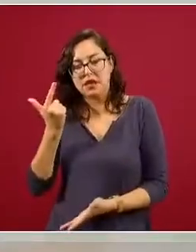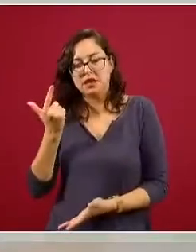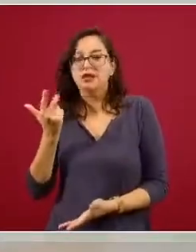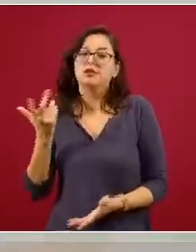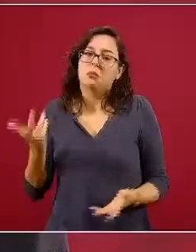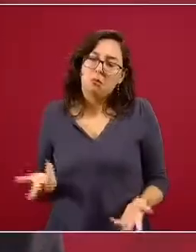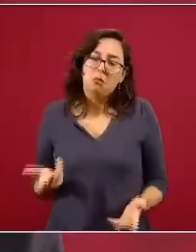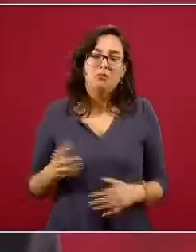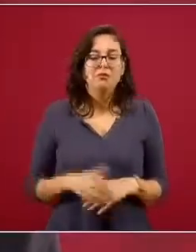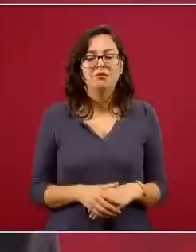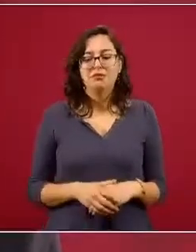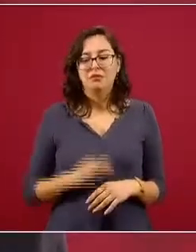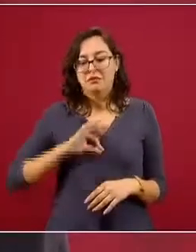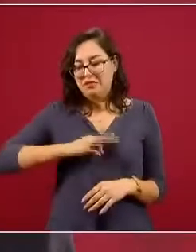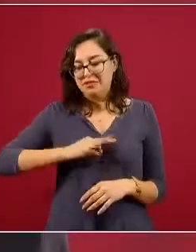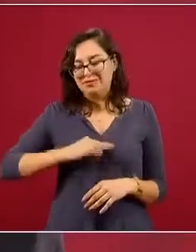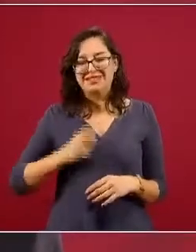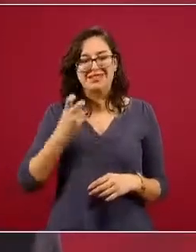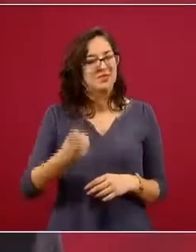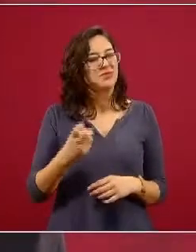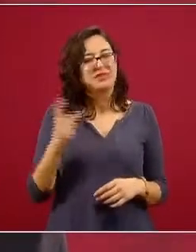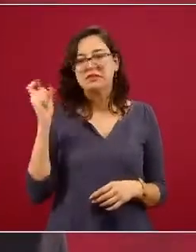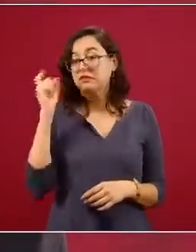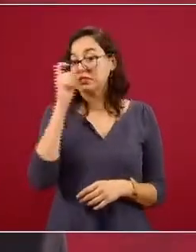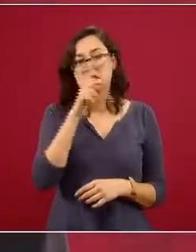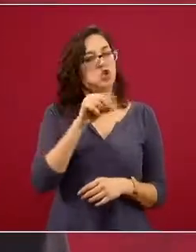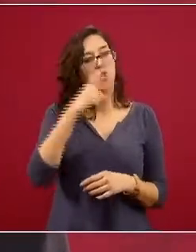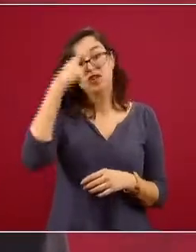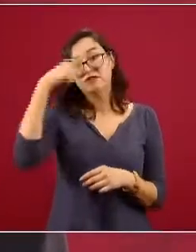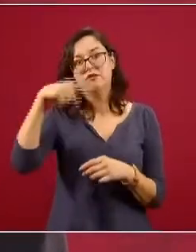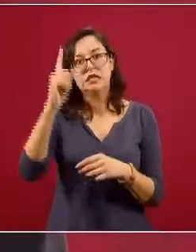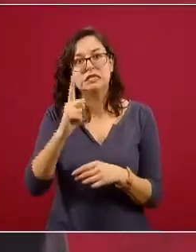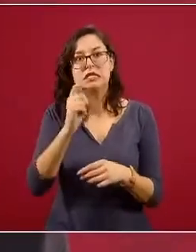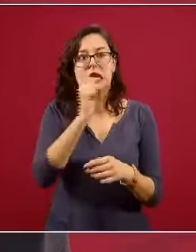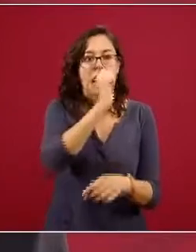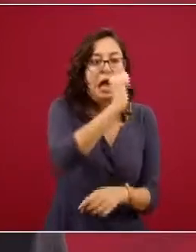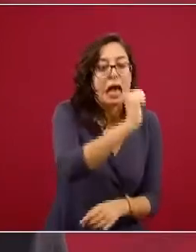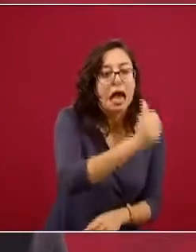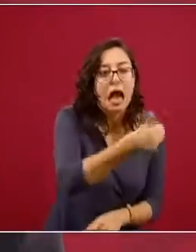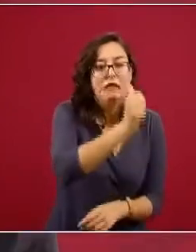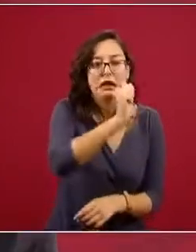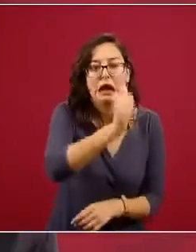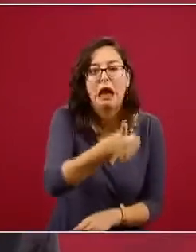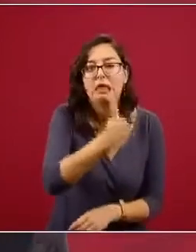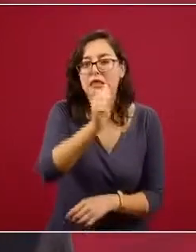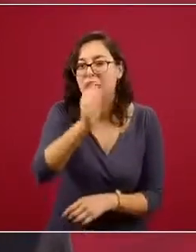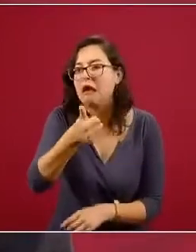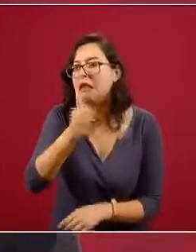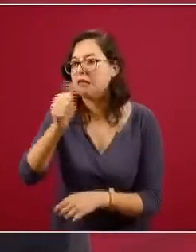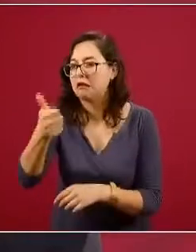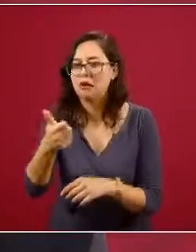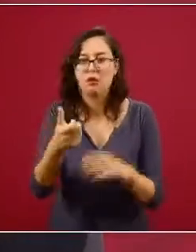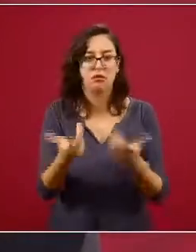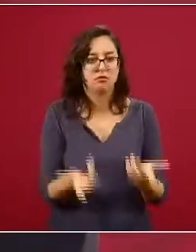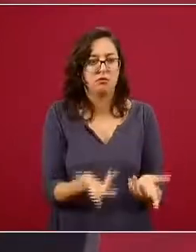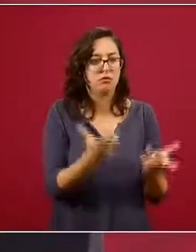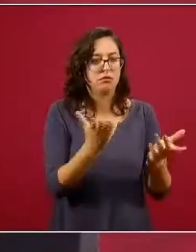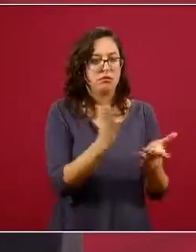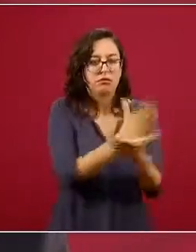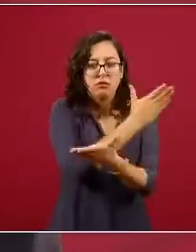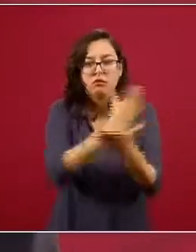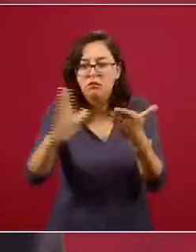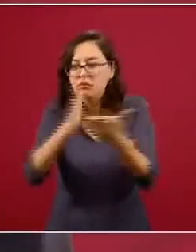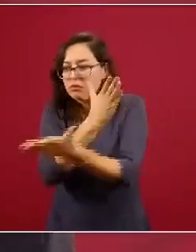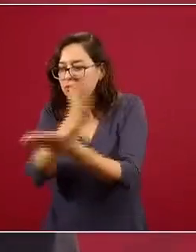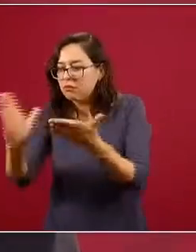al cuerpo? Pues puede ser una infección. Entonces, por eso tampoco es fácil poder definir. Y un poco lo que hemos sugerido, y también